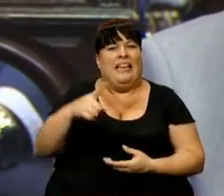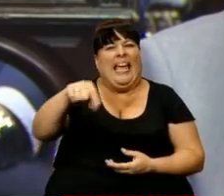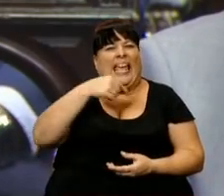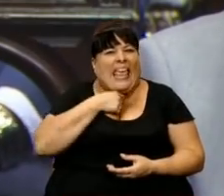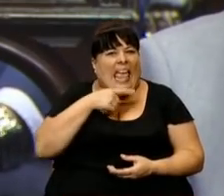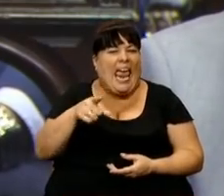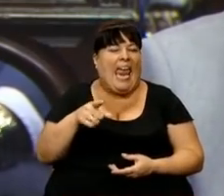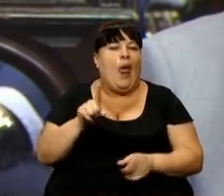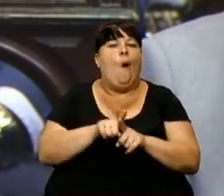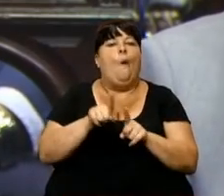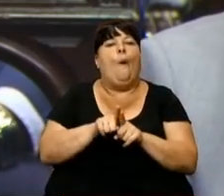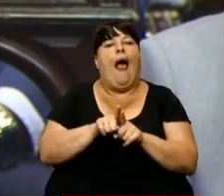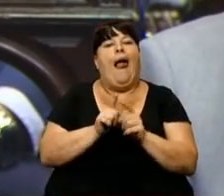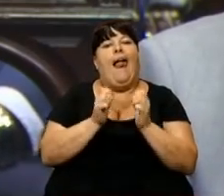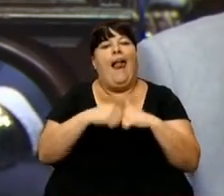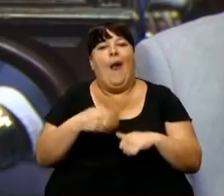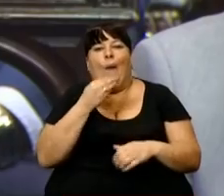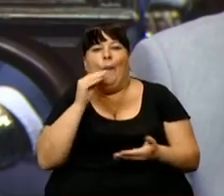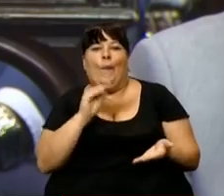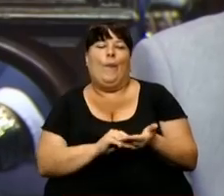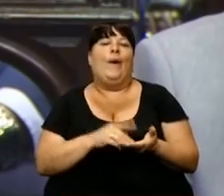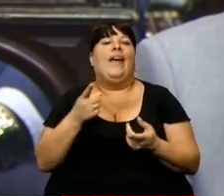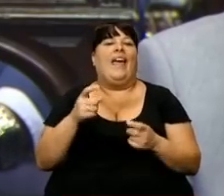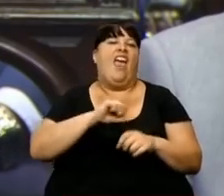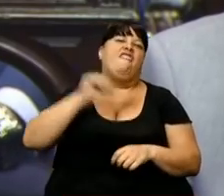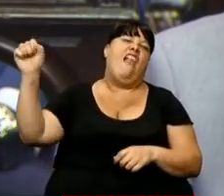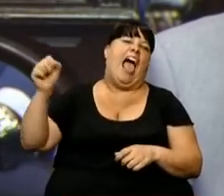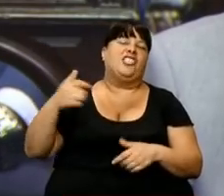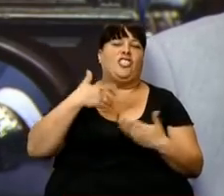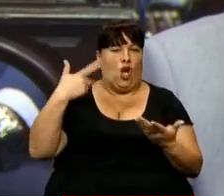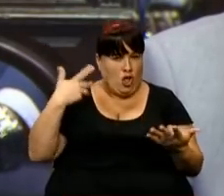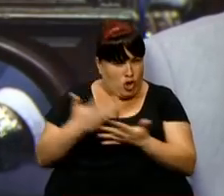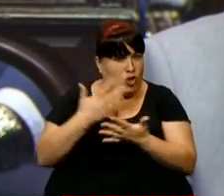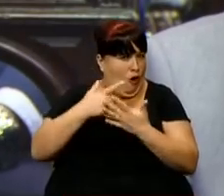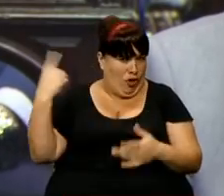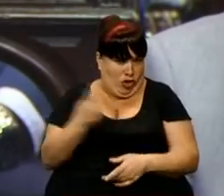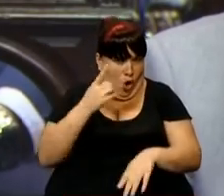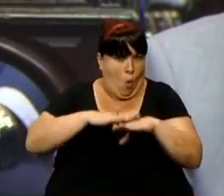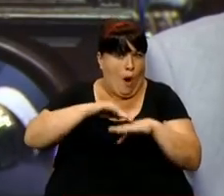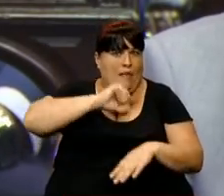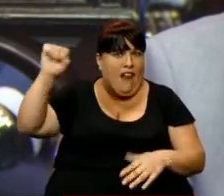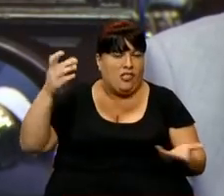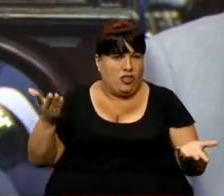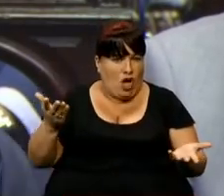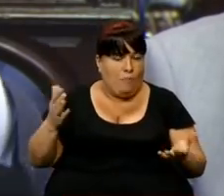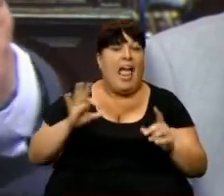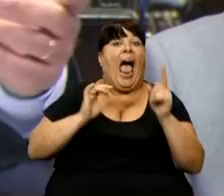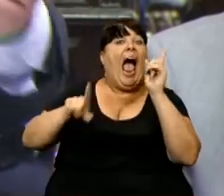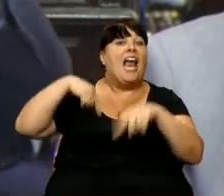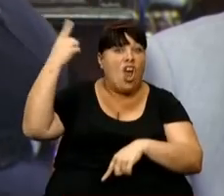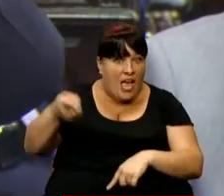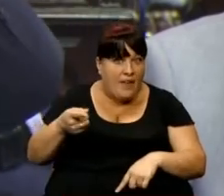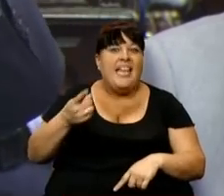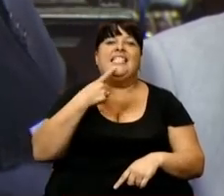pretenden meter bajo la alfombra la lacra de la inflación que nos ha golpeado a todos. Y el año que viene la